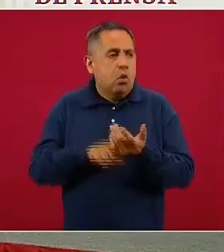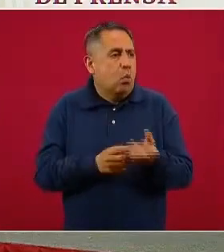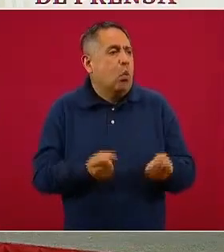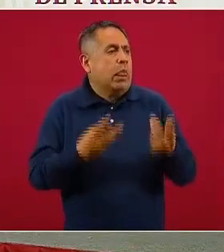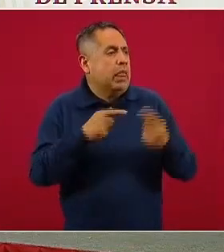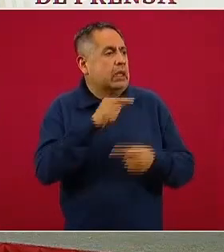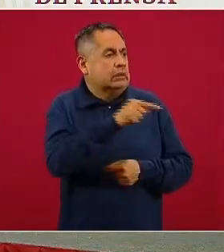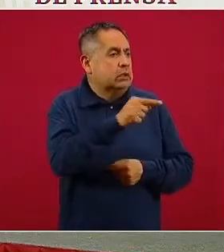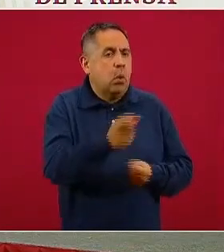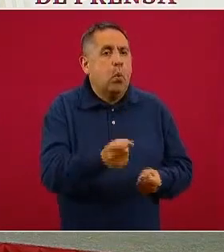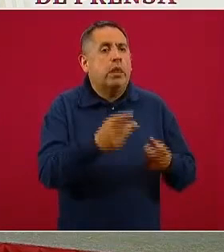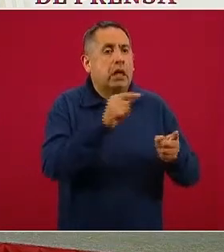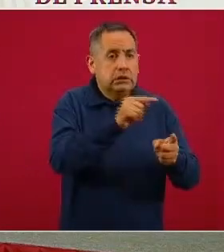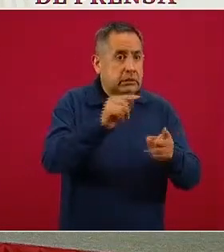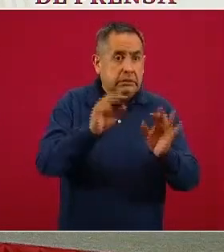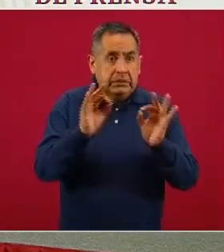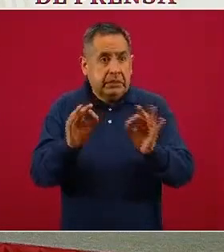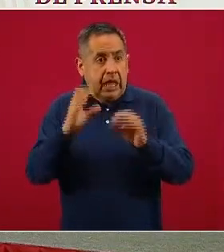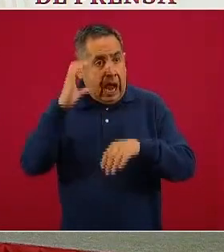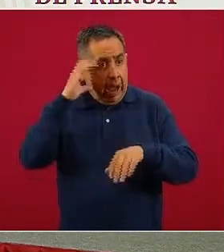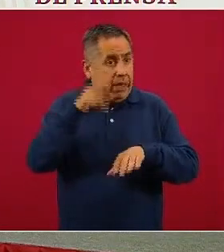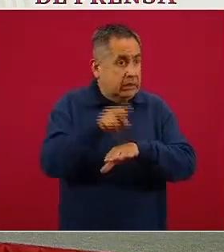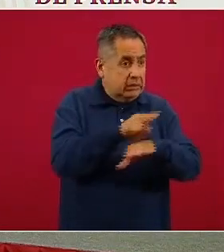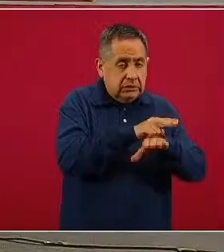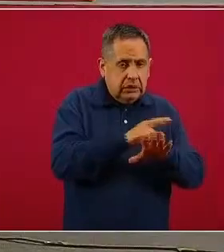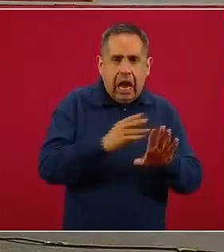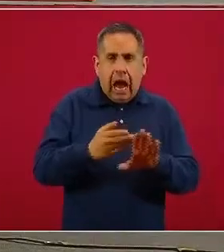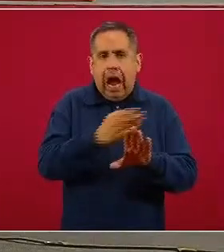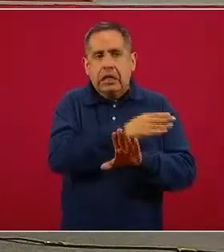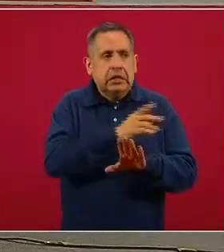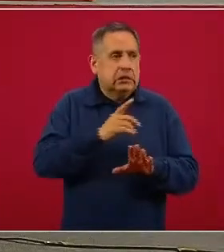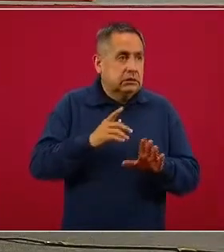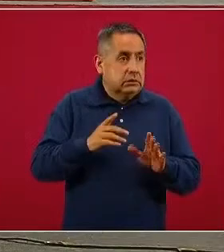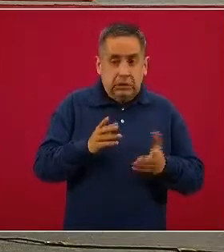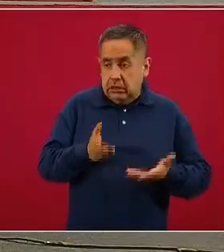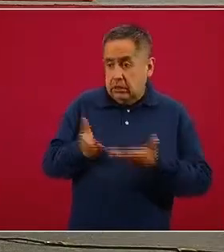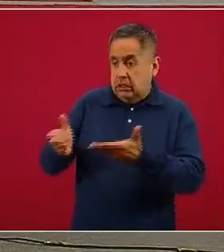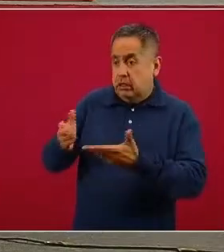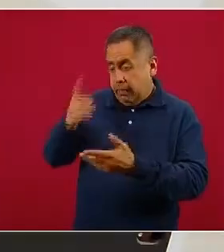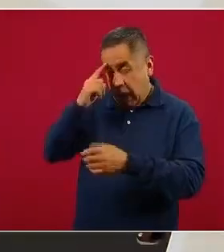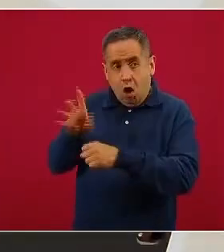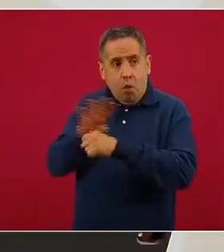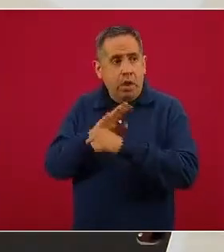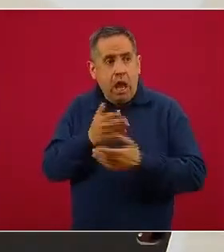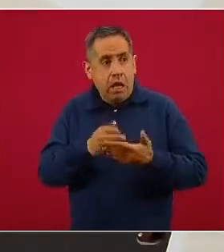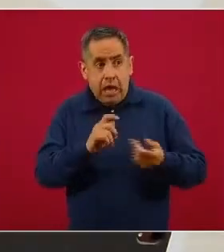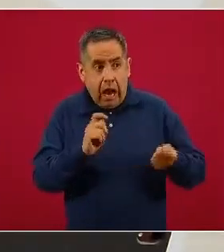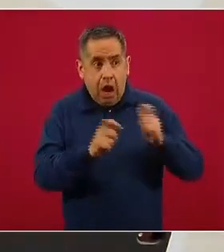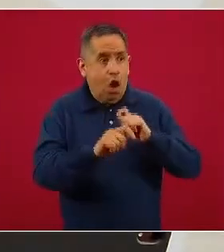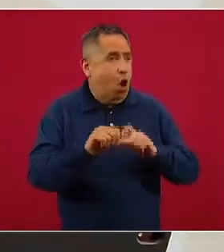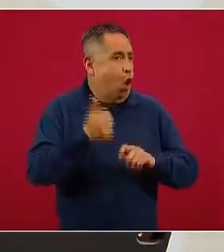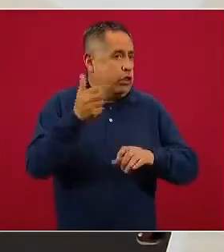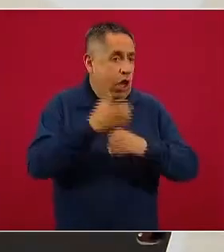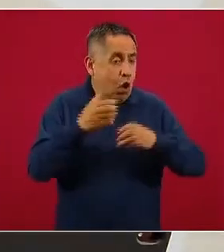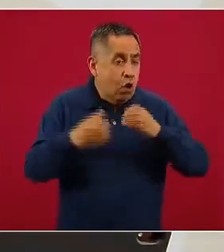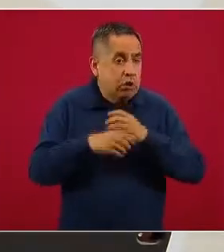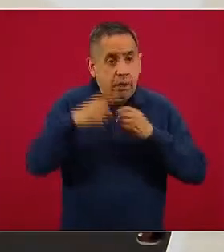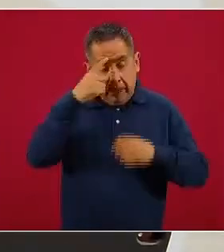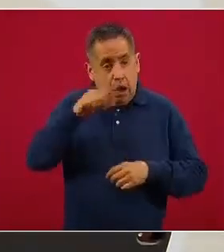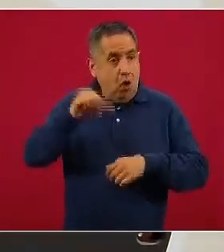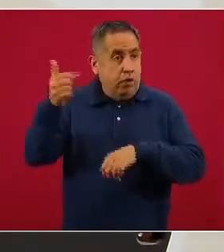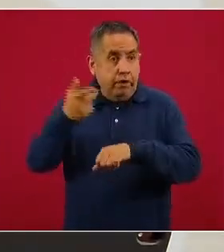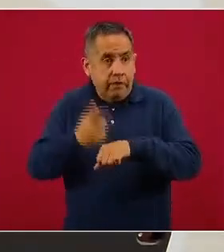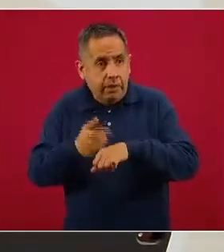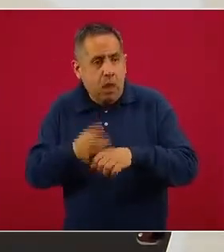este proceso, de cuántas camas de las que antes se disponían para COVID ahora se utilizan o están disponibles para